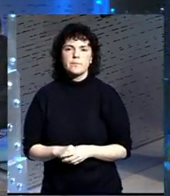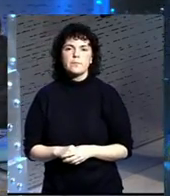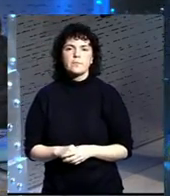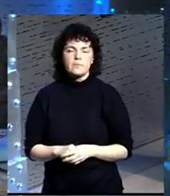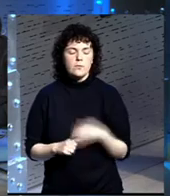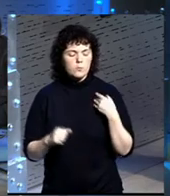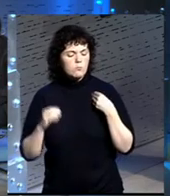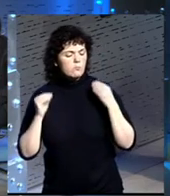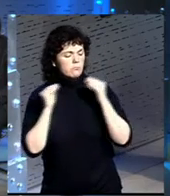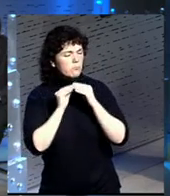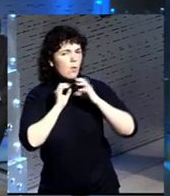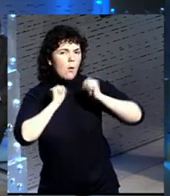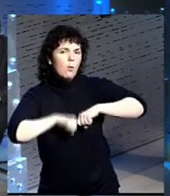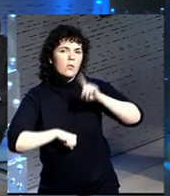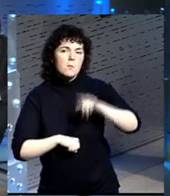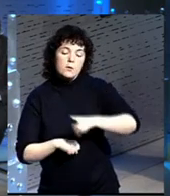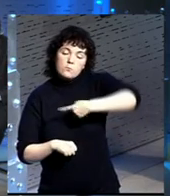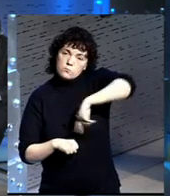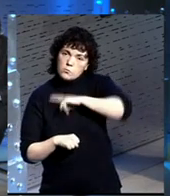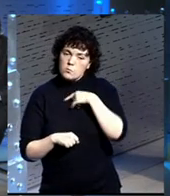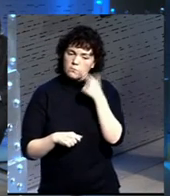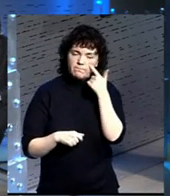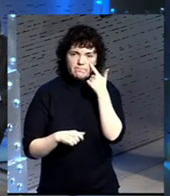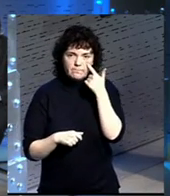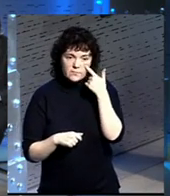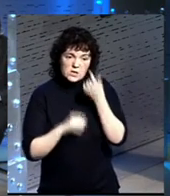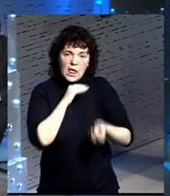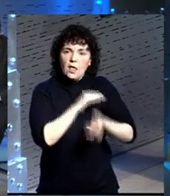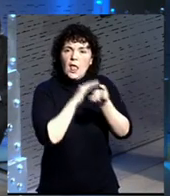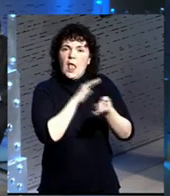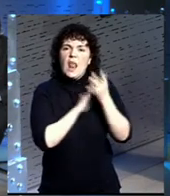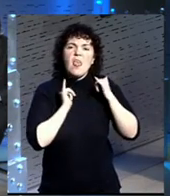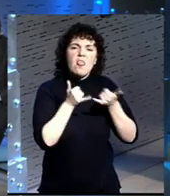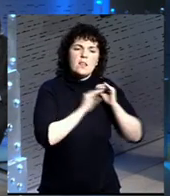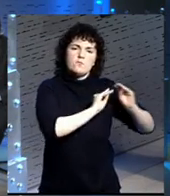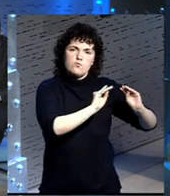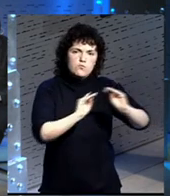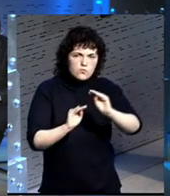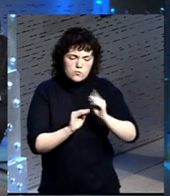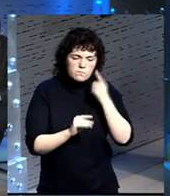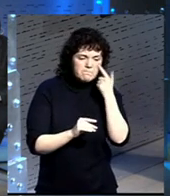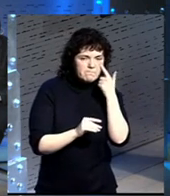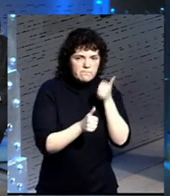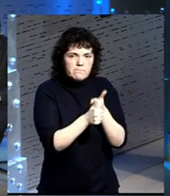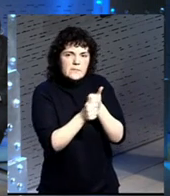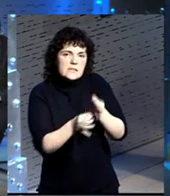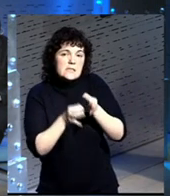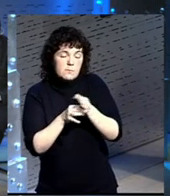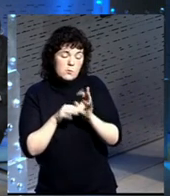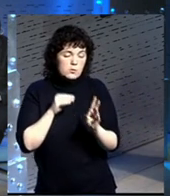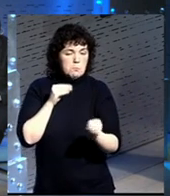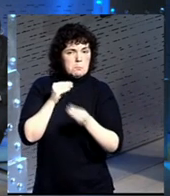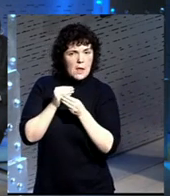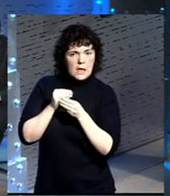acuerdo. Nosotros también seguimos de cerca todas estas iniciativas, y por añadir algo a lo que dice Karina, estoy de